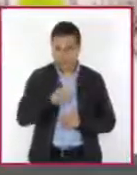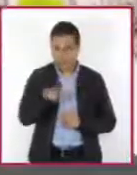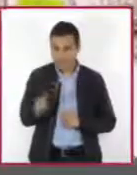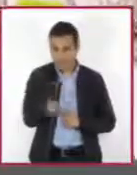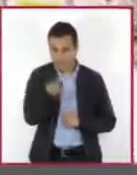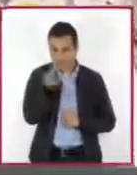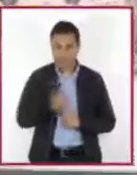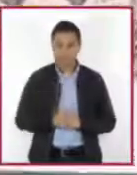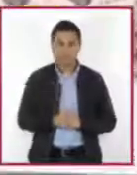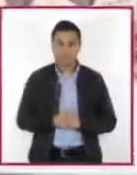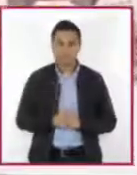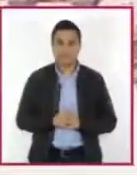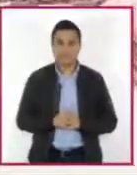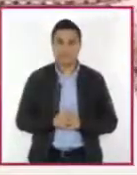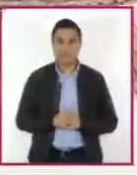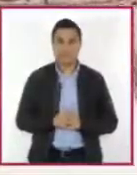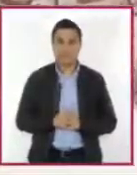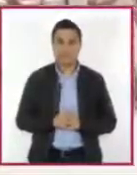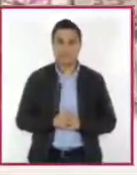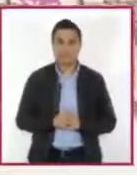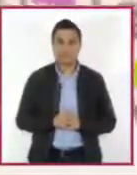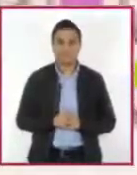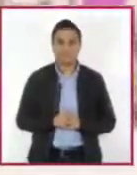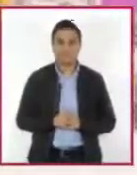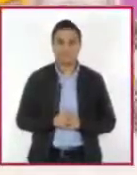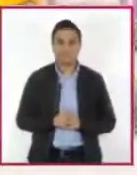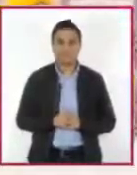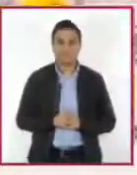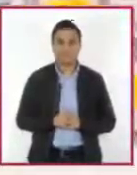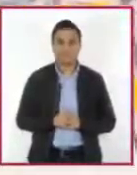Kike, vamos. Sí puedo, sí puedo.